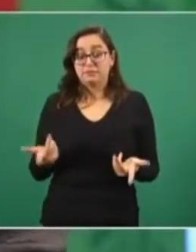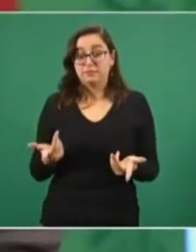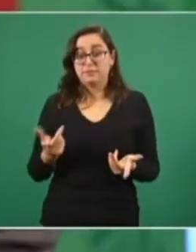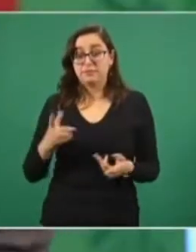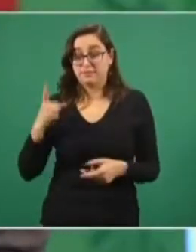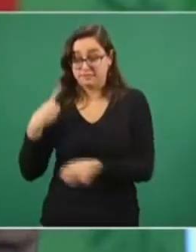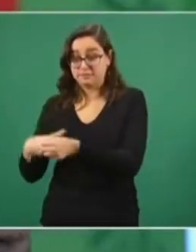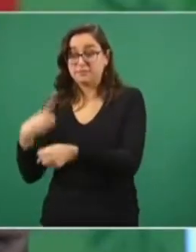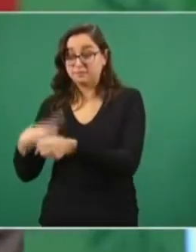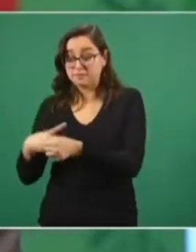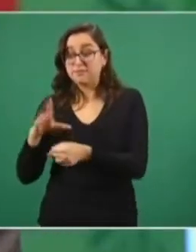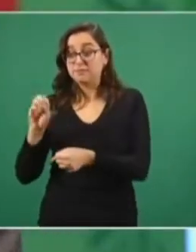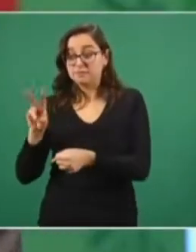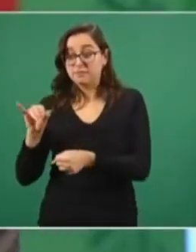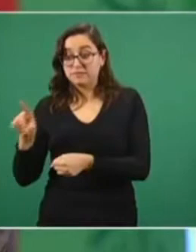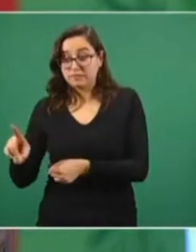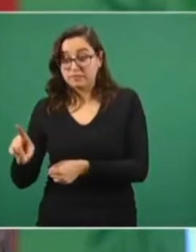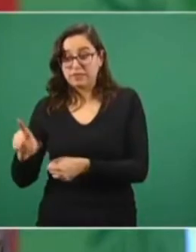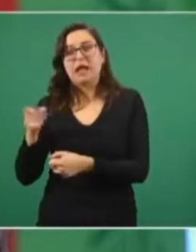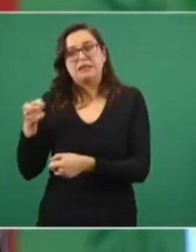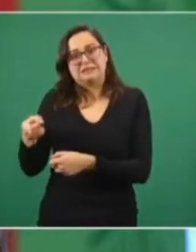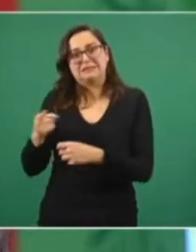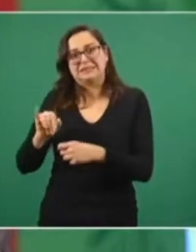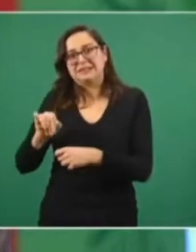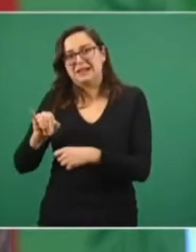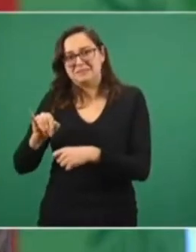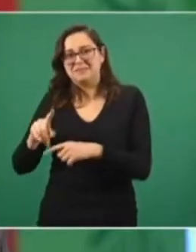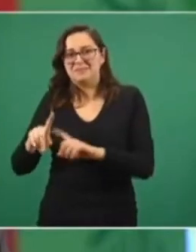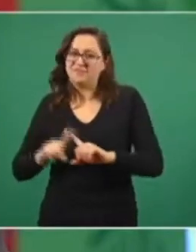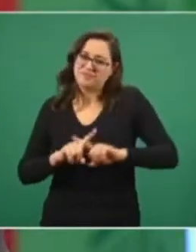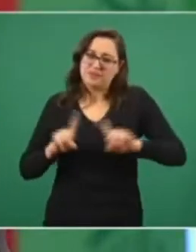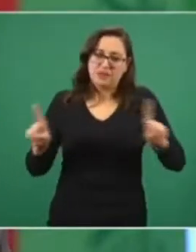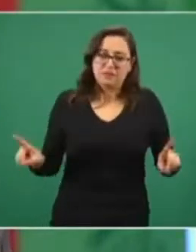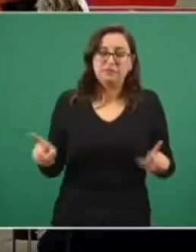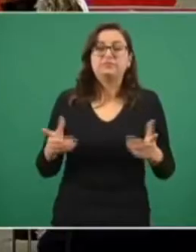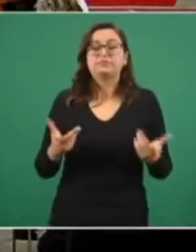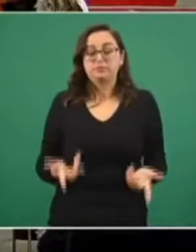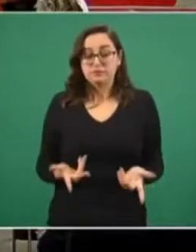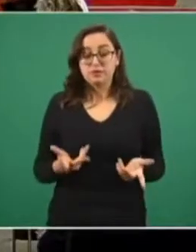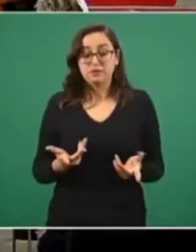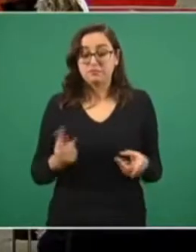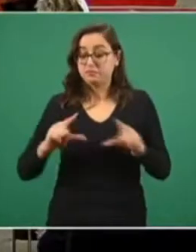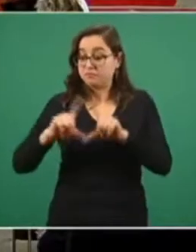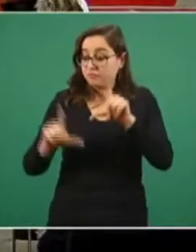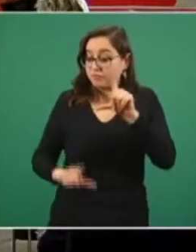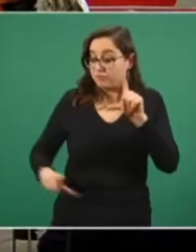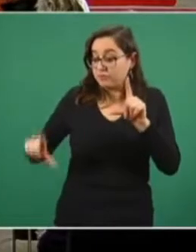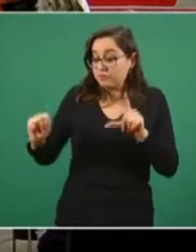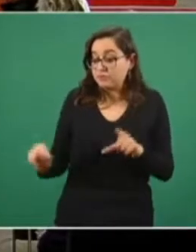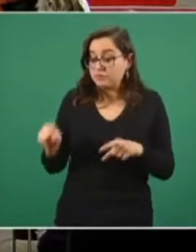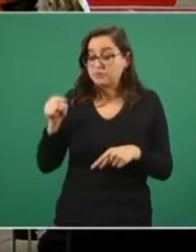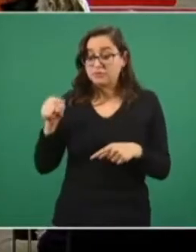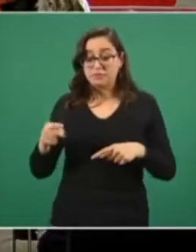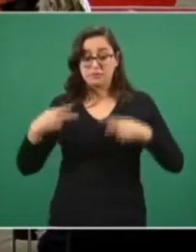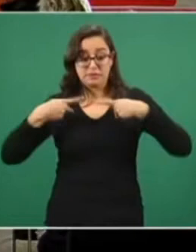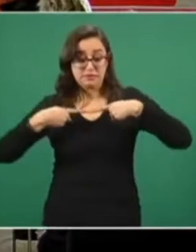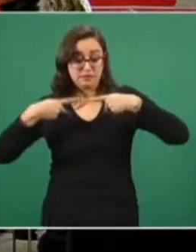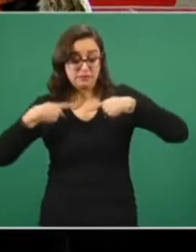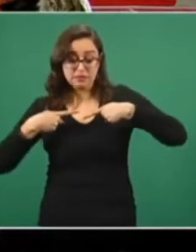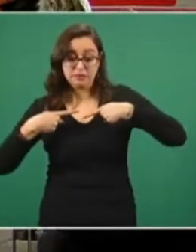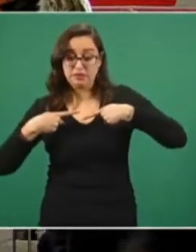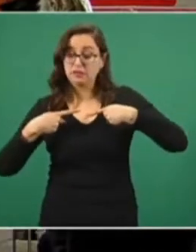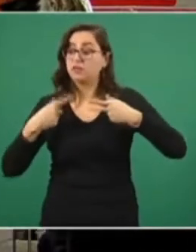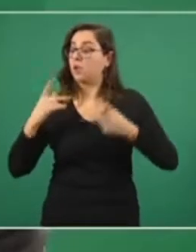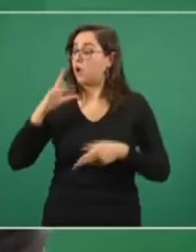epidemiológica. Entonces, insisto, son muy poquitos casos. En México no tenemos documentada ninguna defunción que